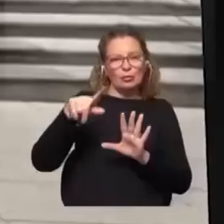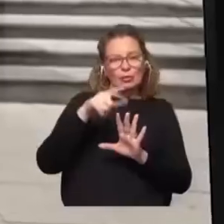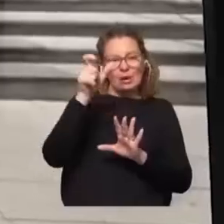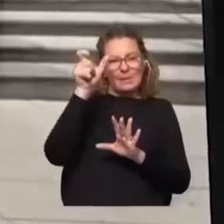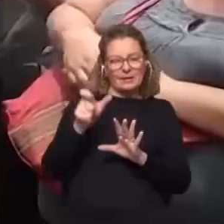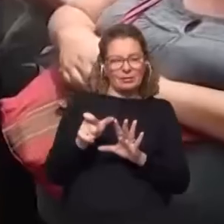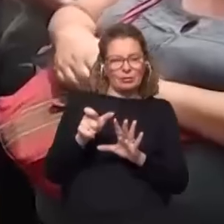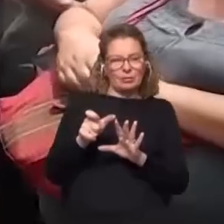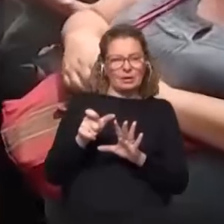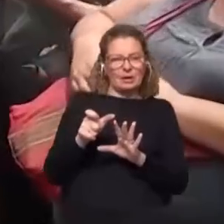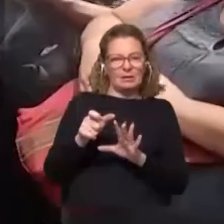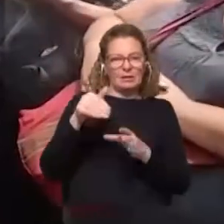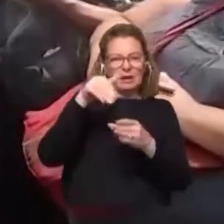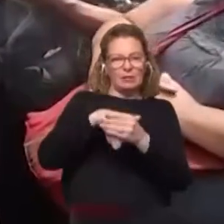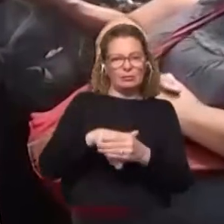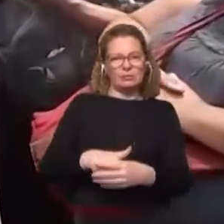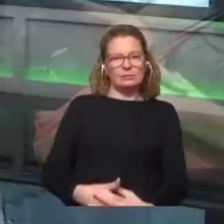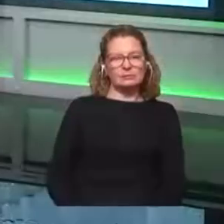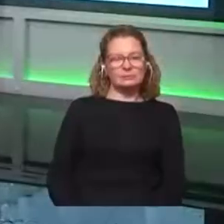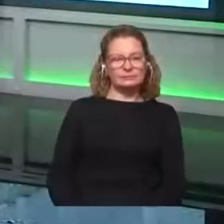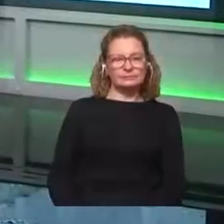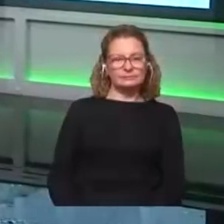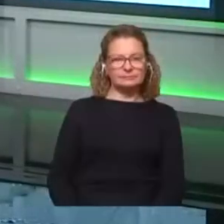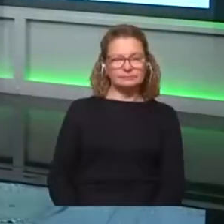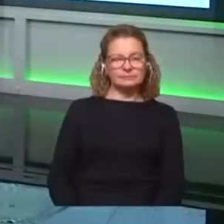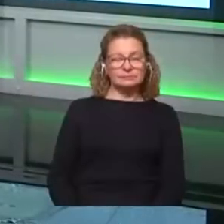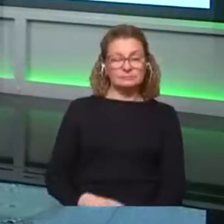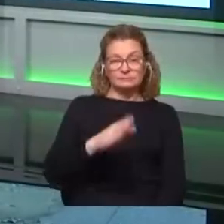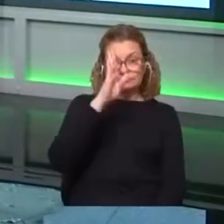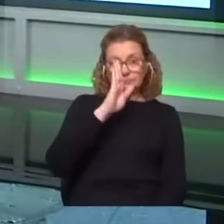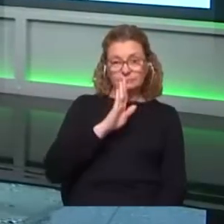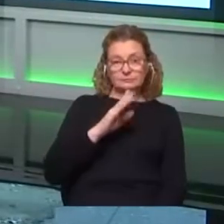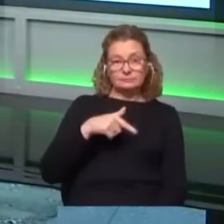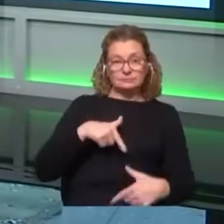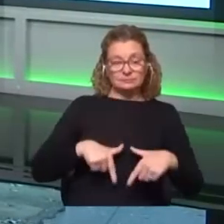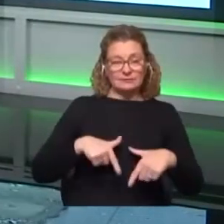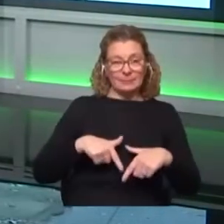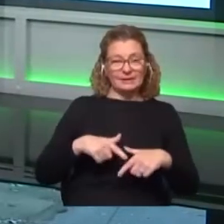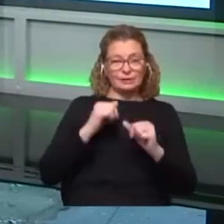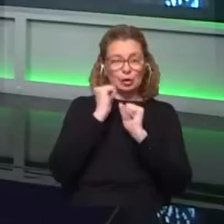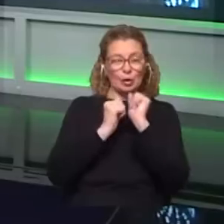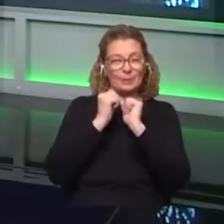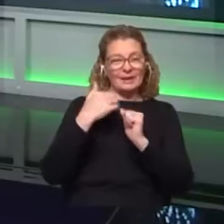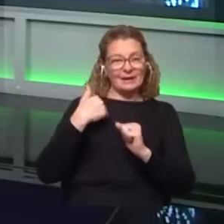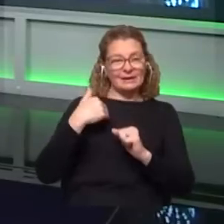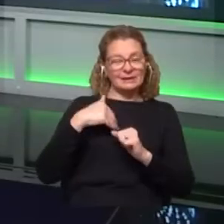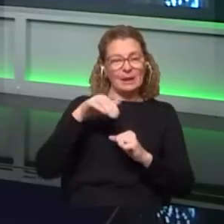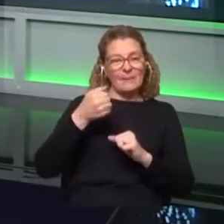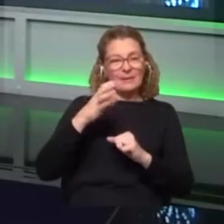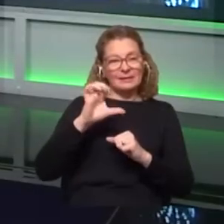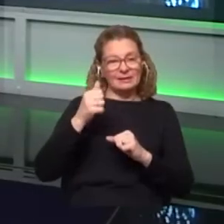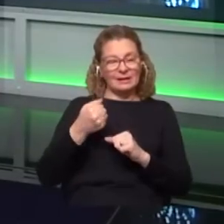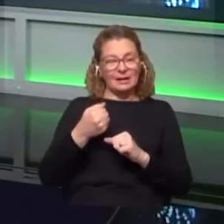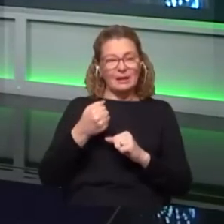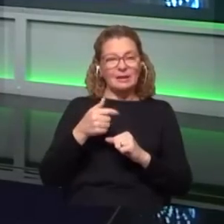guatemaltecos en las urnas en Brasilia el ministro de economía argentino Sergio massa y